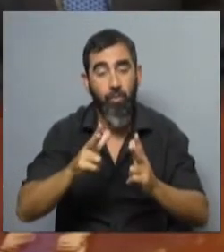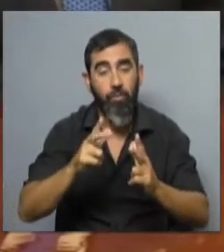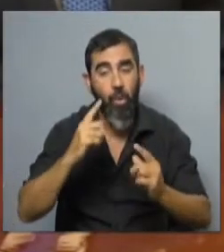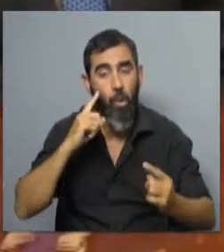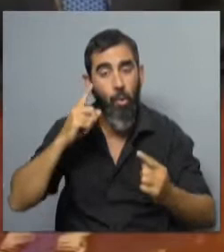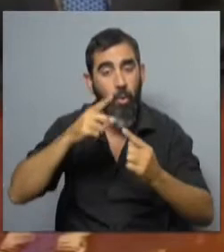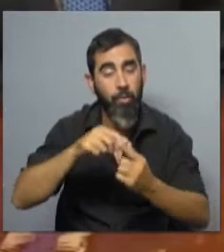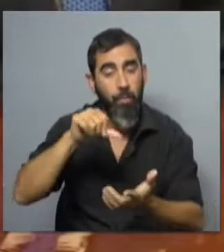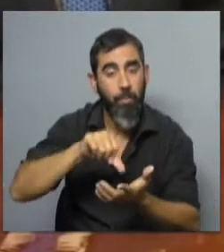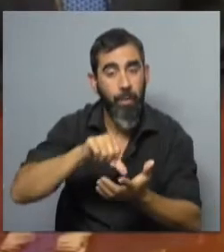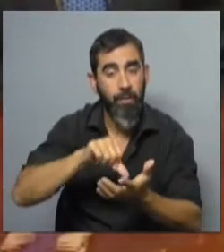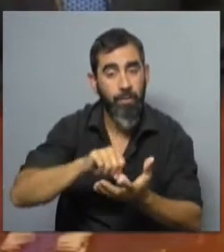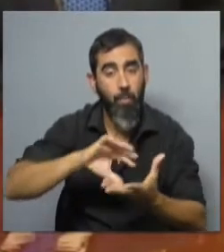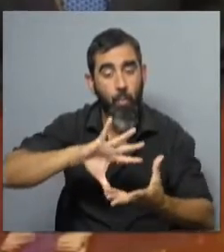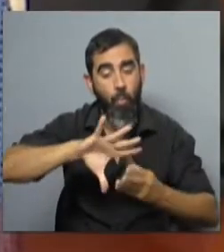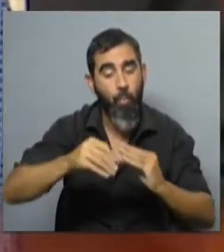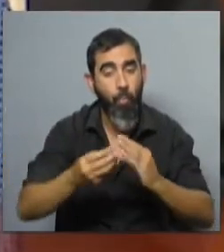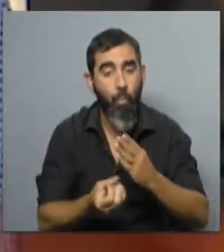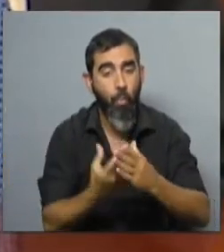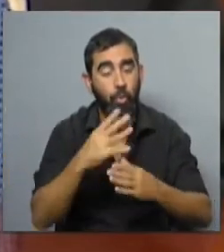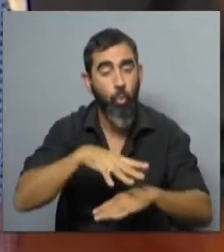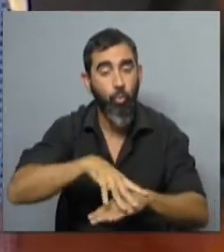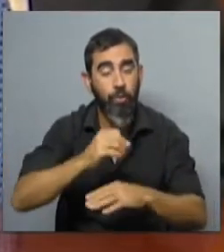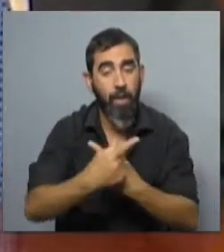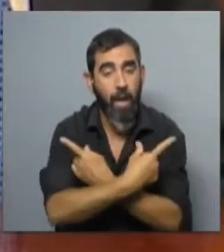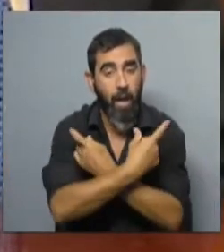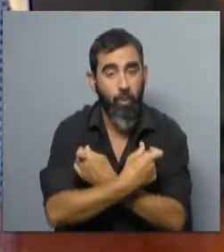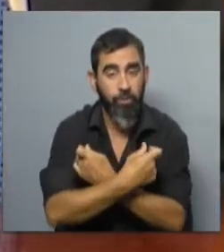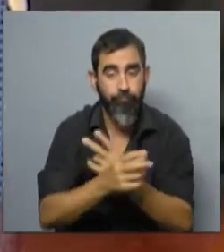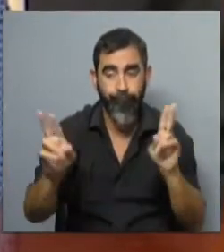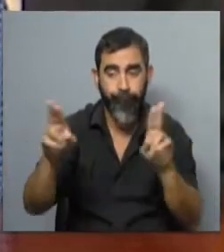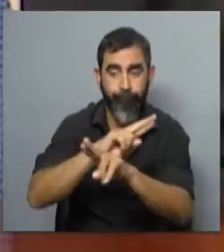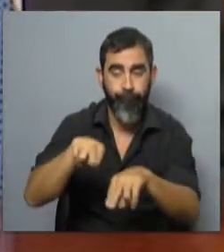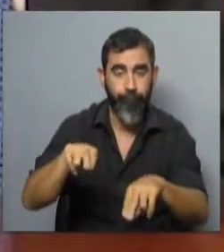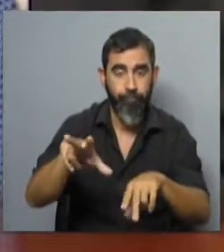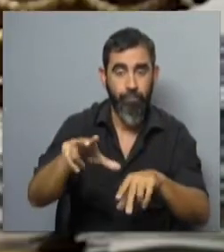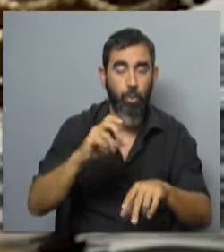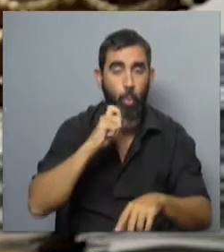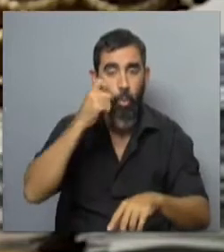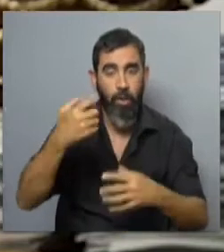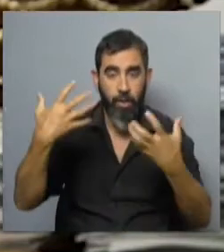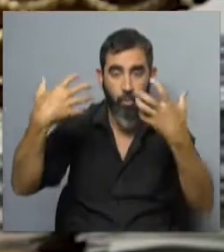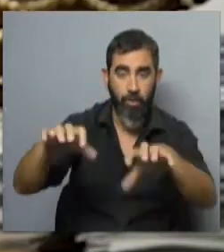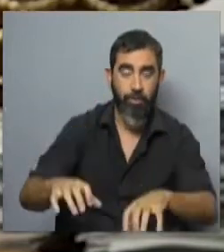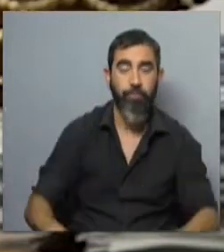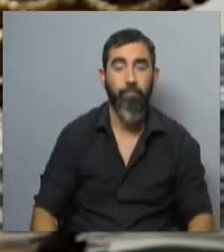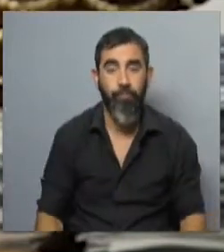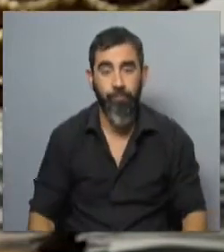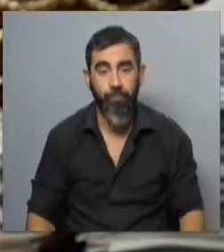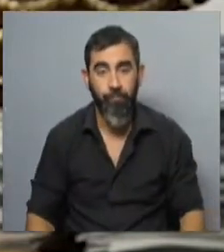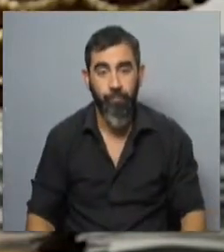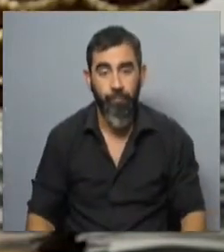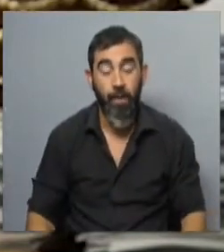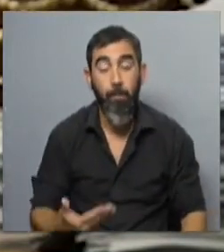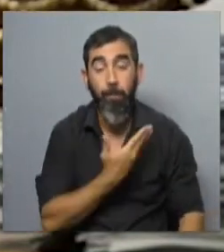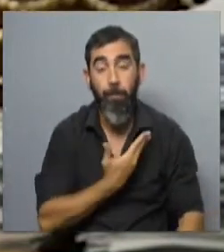que ese país tenga como modelo a Suecia y Austria, algo que rechazaron los negociadores ucranianos. No